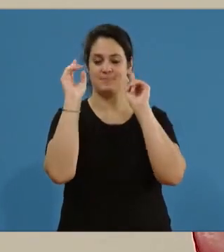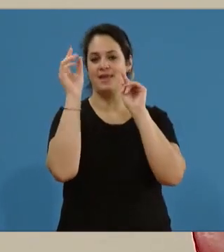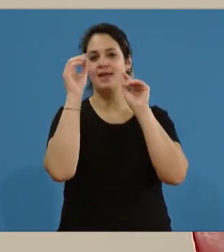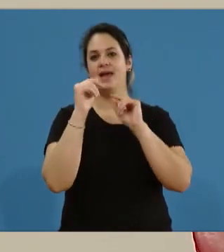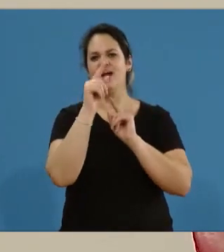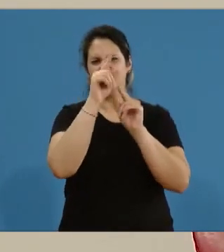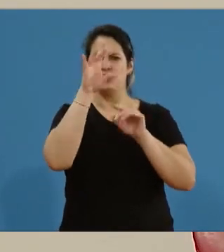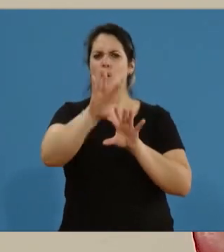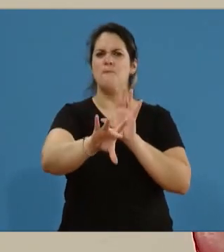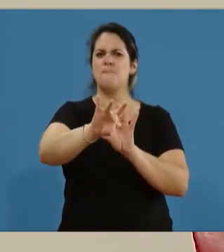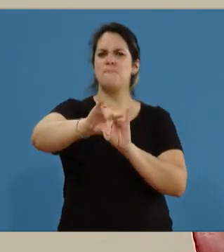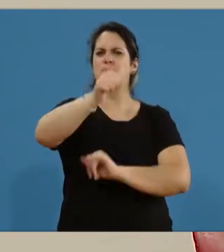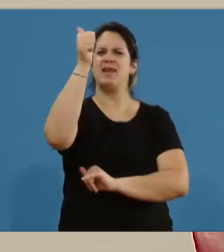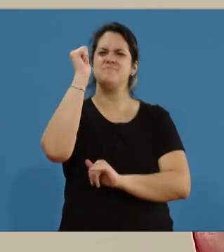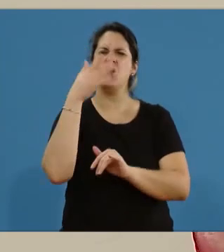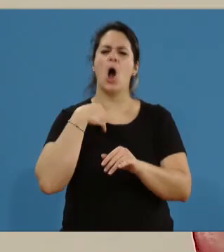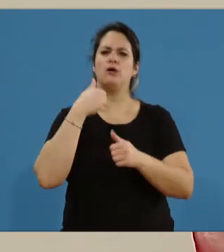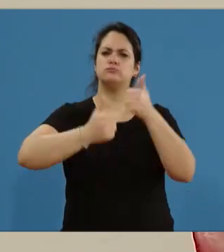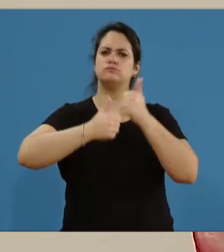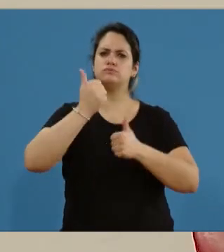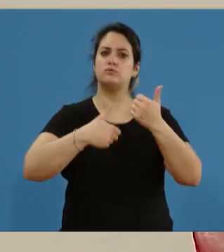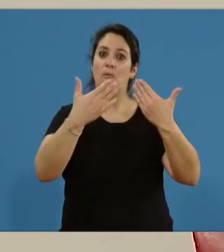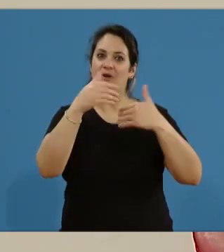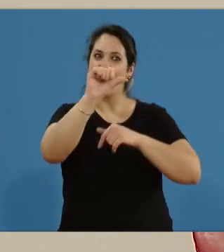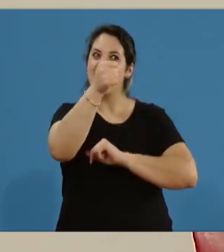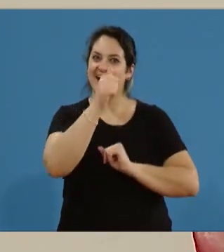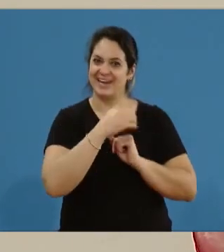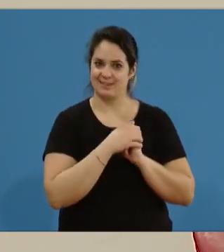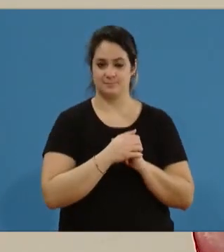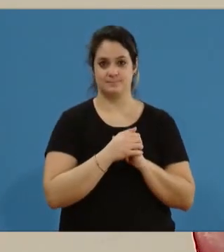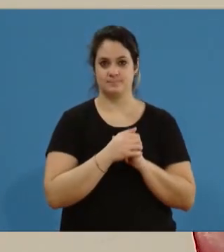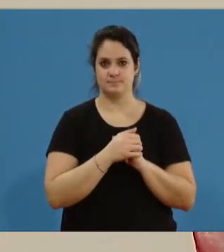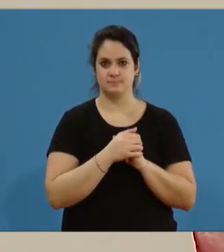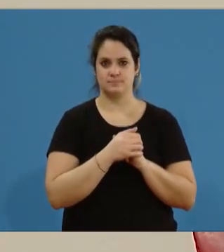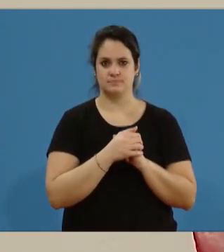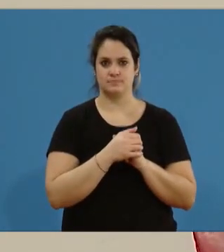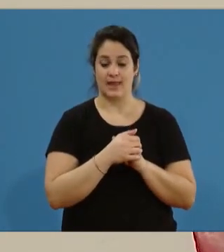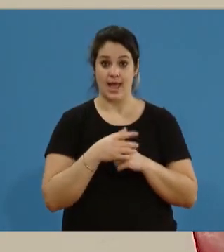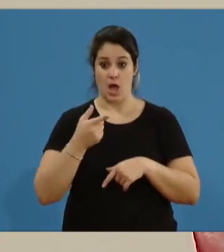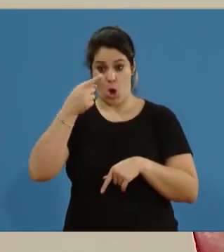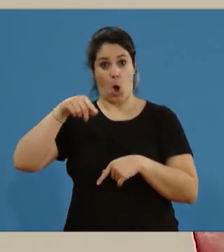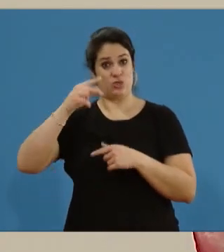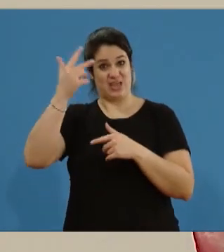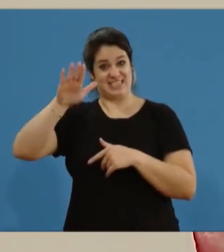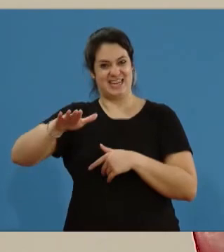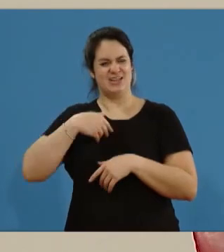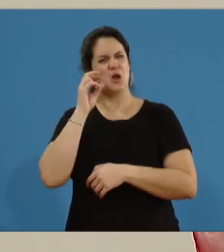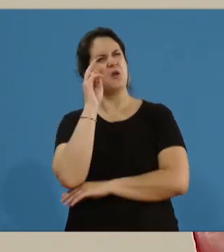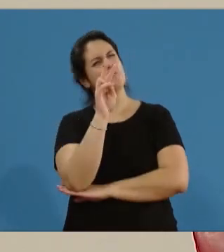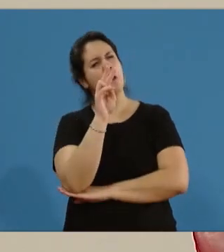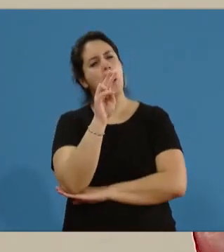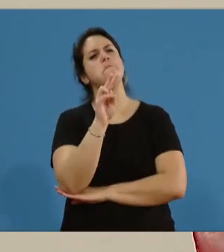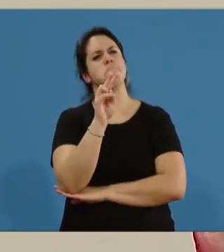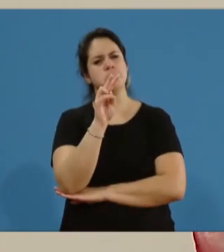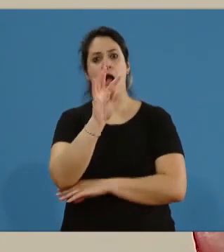vez ganaron un premio en un concurso de televisión. Raúl los vio desde su propio país y